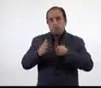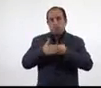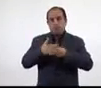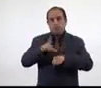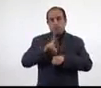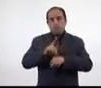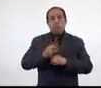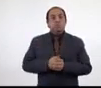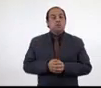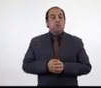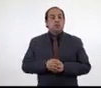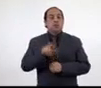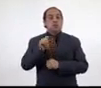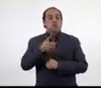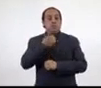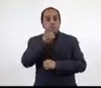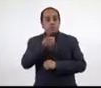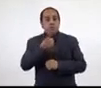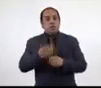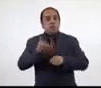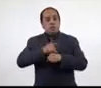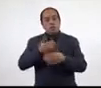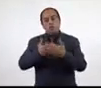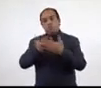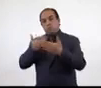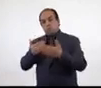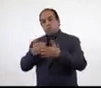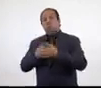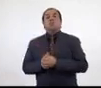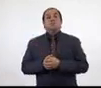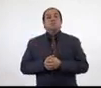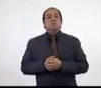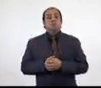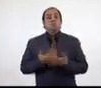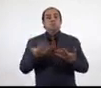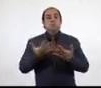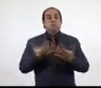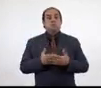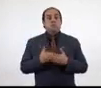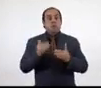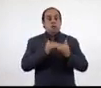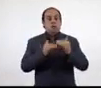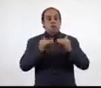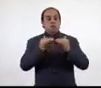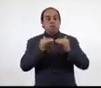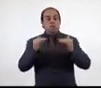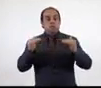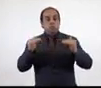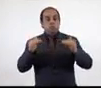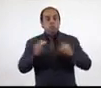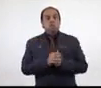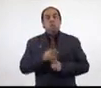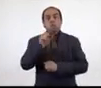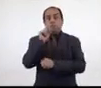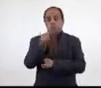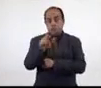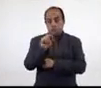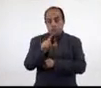Como les mencionaba también en los días pasados, se revisa alineamiento y